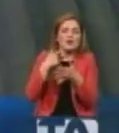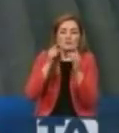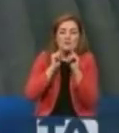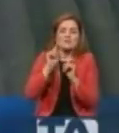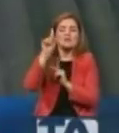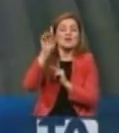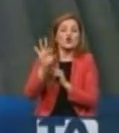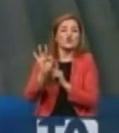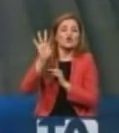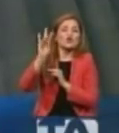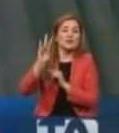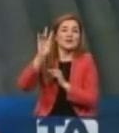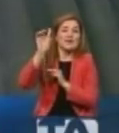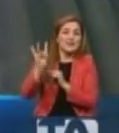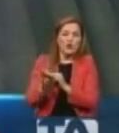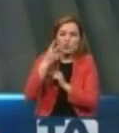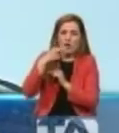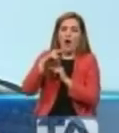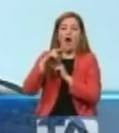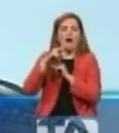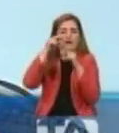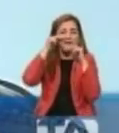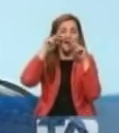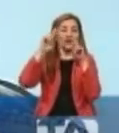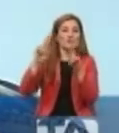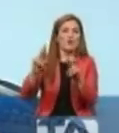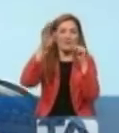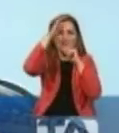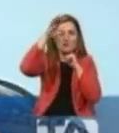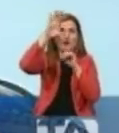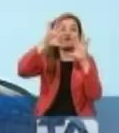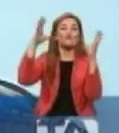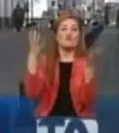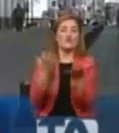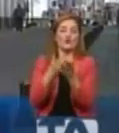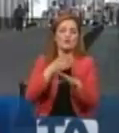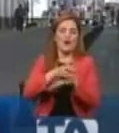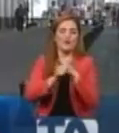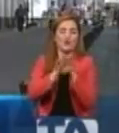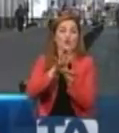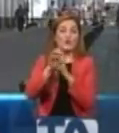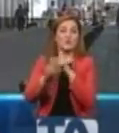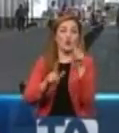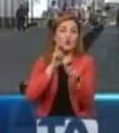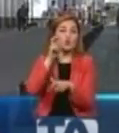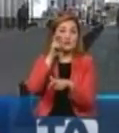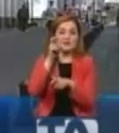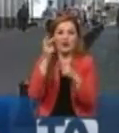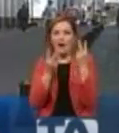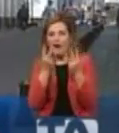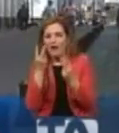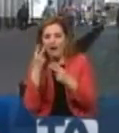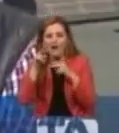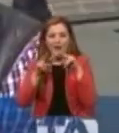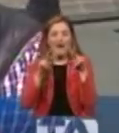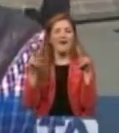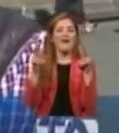en 1978. Y 40 años después, sigue atrayendo a los turistas